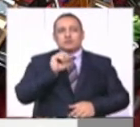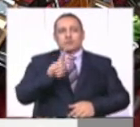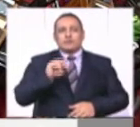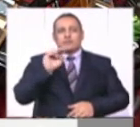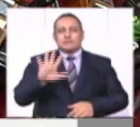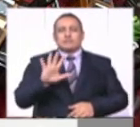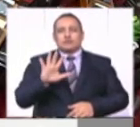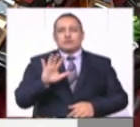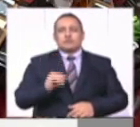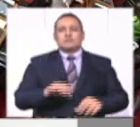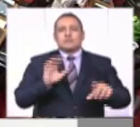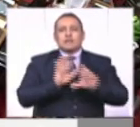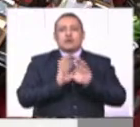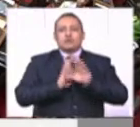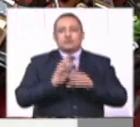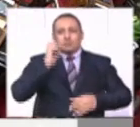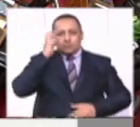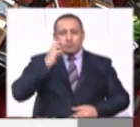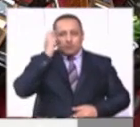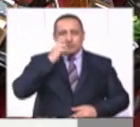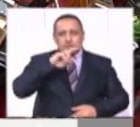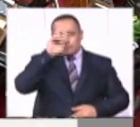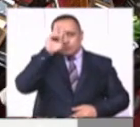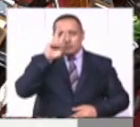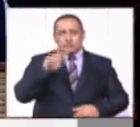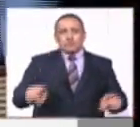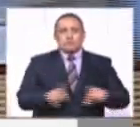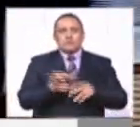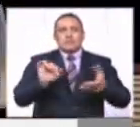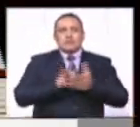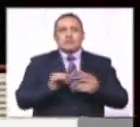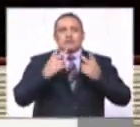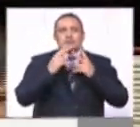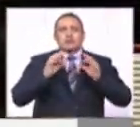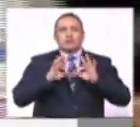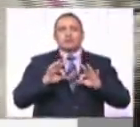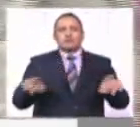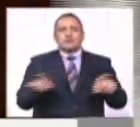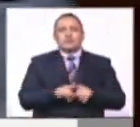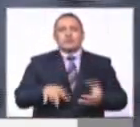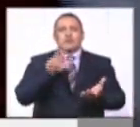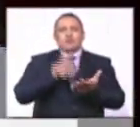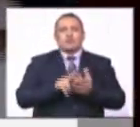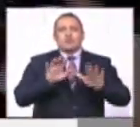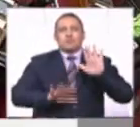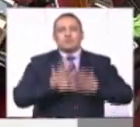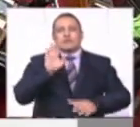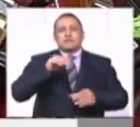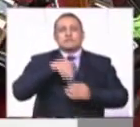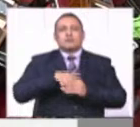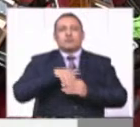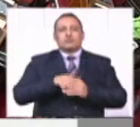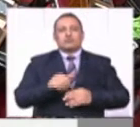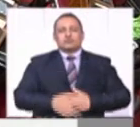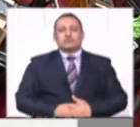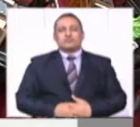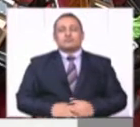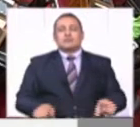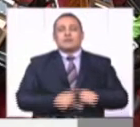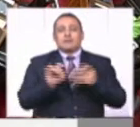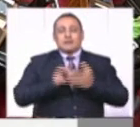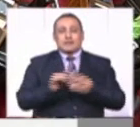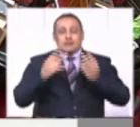125 de la Constitución que fue justamente aprobado con 15 votos a favor Estamos